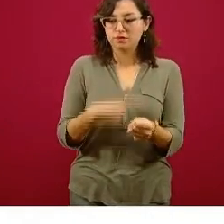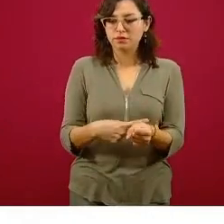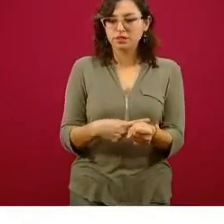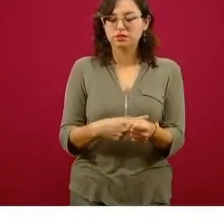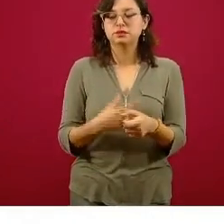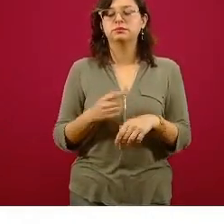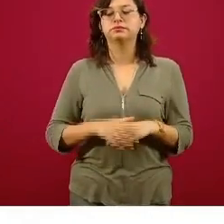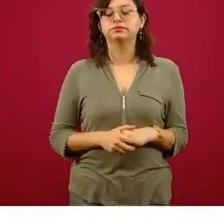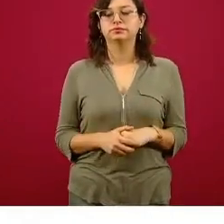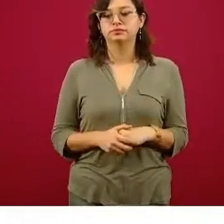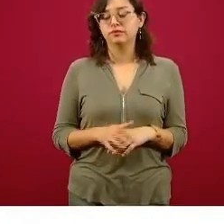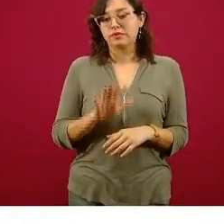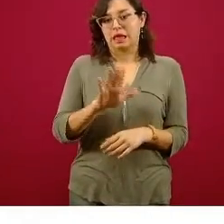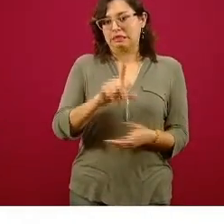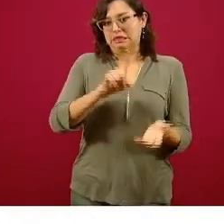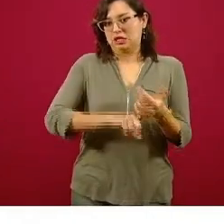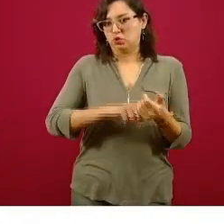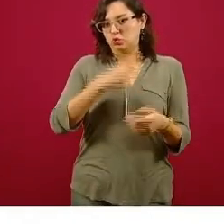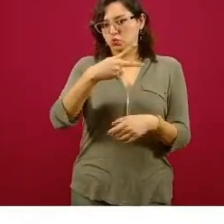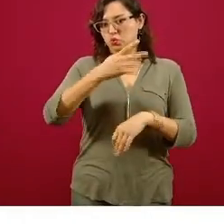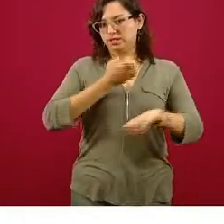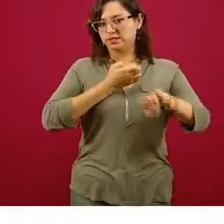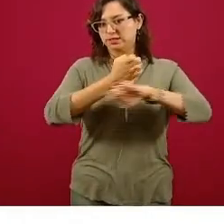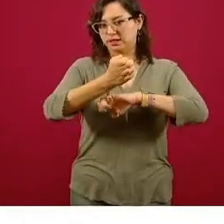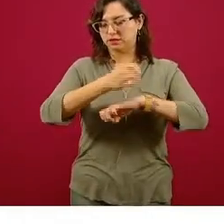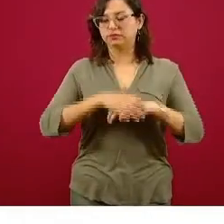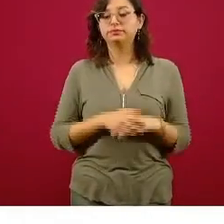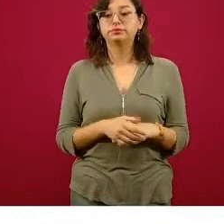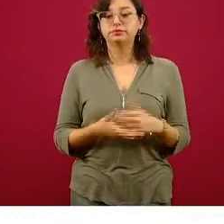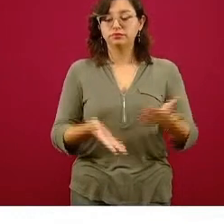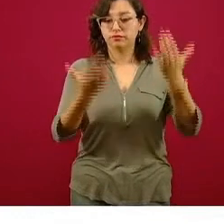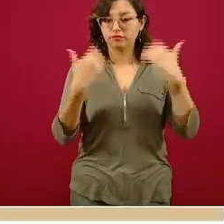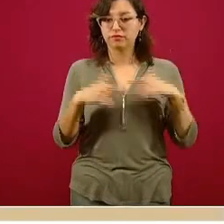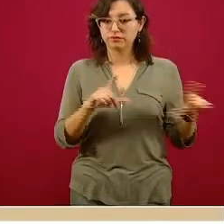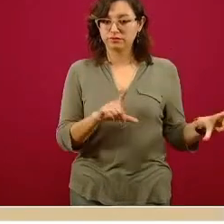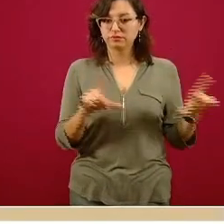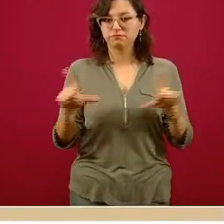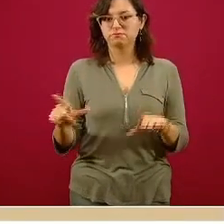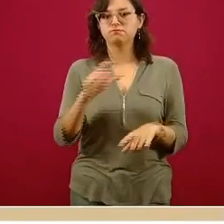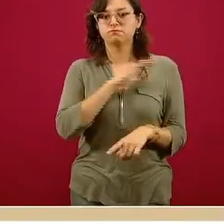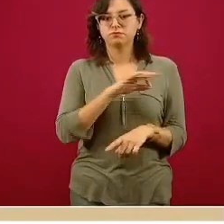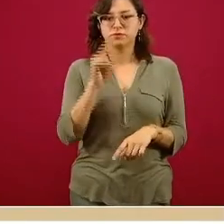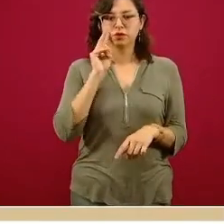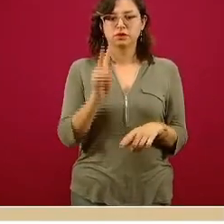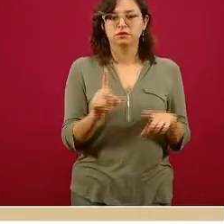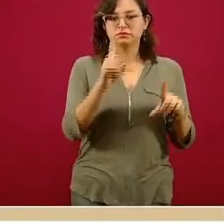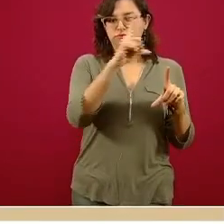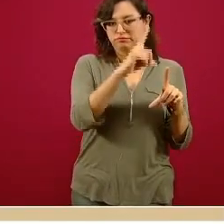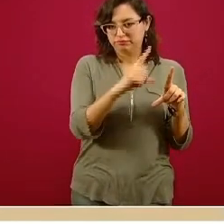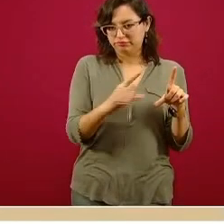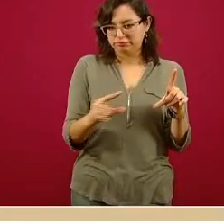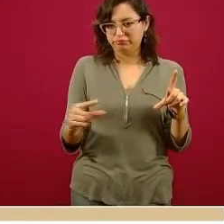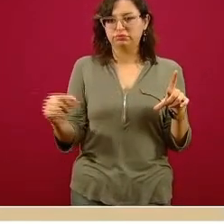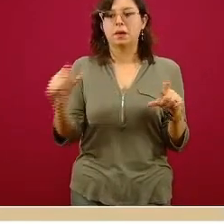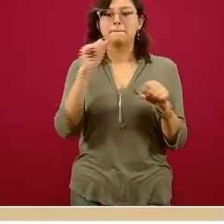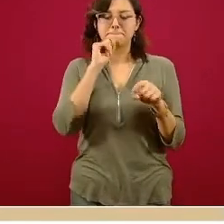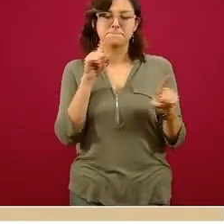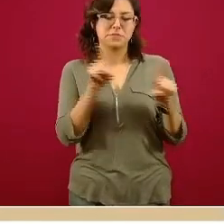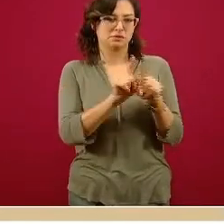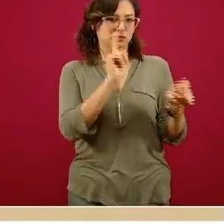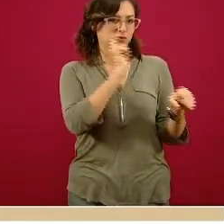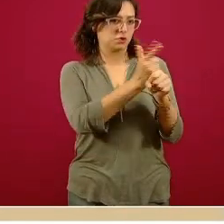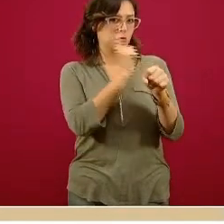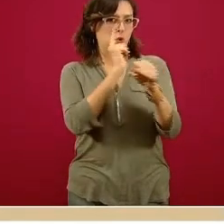su epidemia regional. La siguiente diapositiva podemos verlos en orden descendente y así poder identificar rápidamente cuáles son